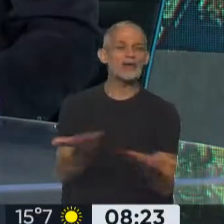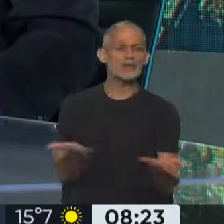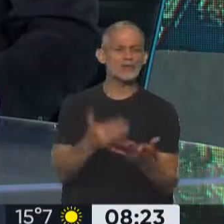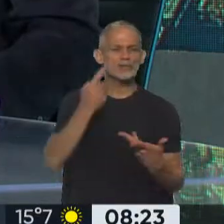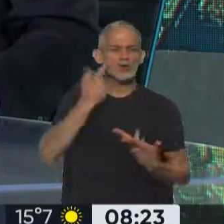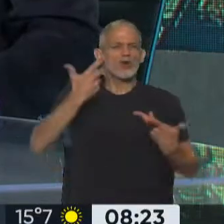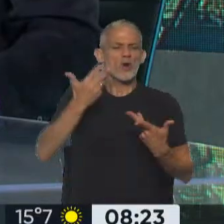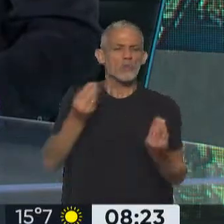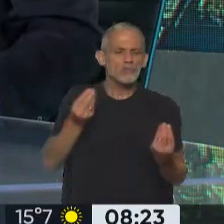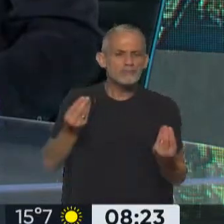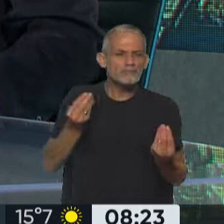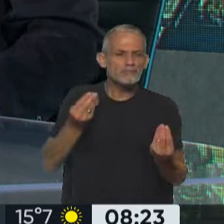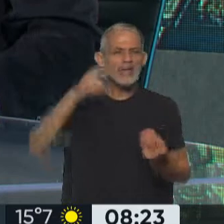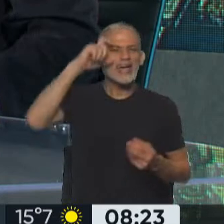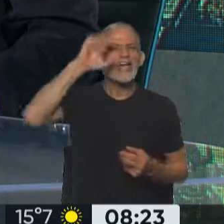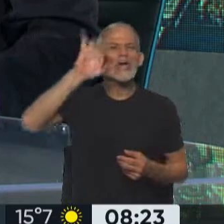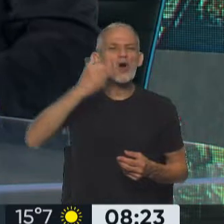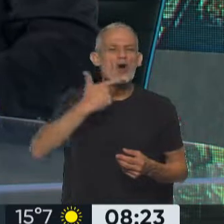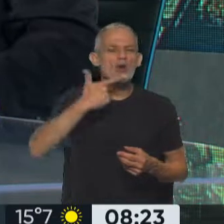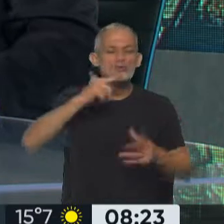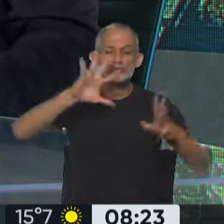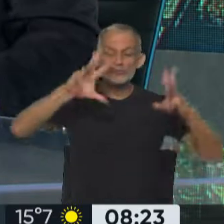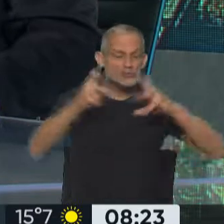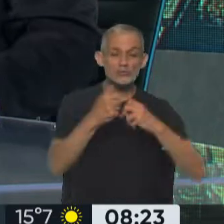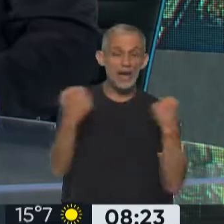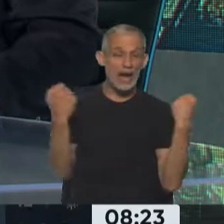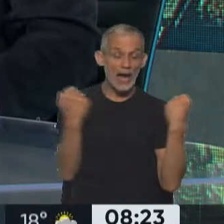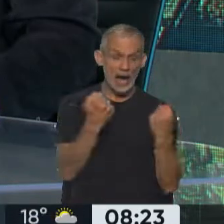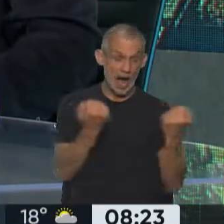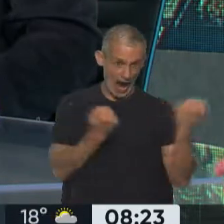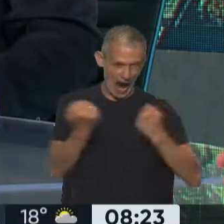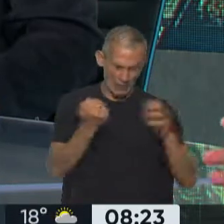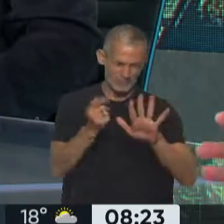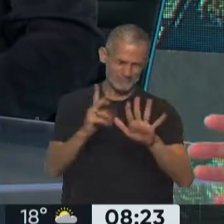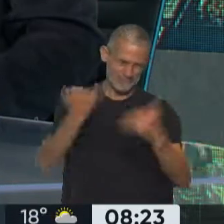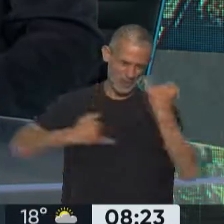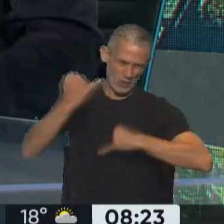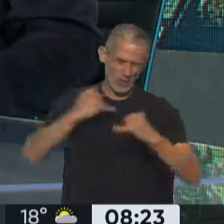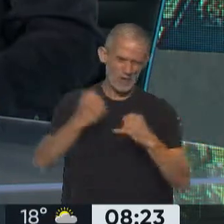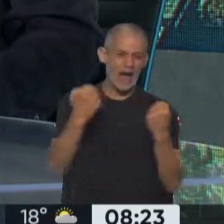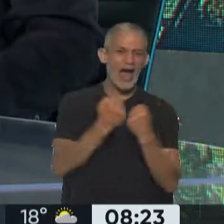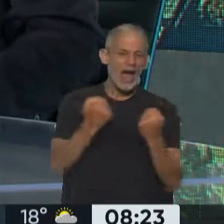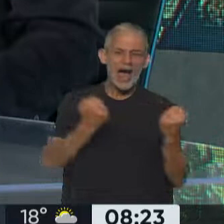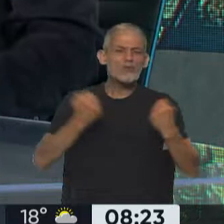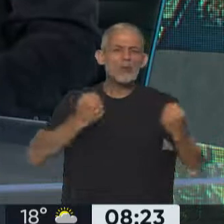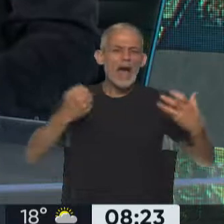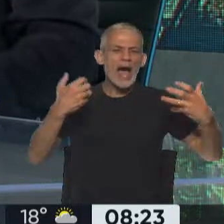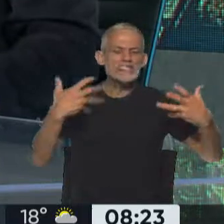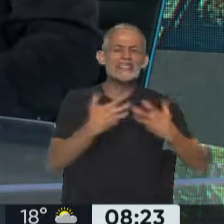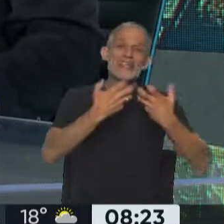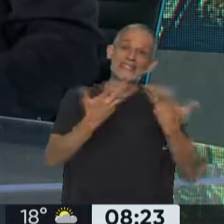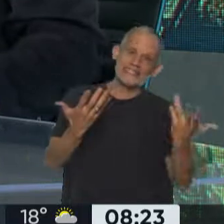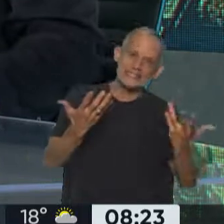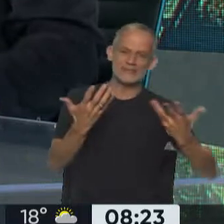conoció como la tragedia de Ecos este accidente automovilístico Ahora nos van a explicar Quiénes son nuestros invitados podemos hablar de accidente